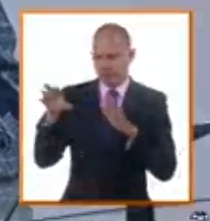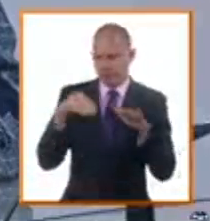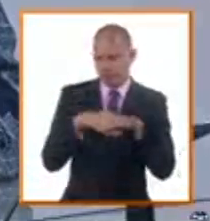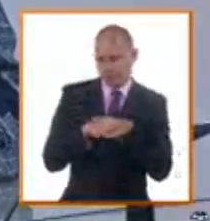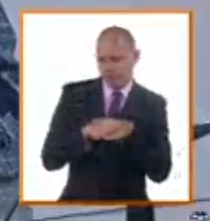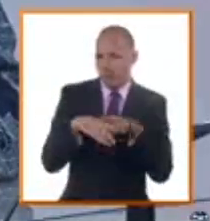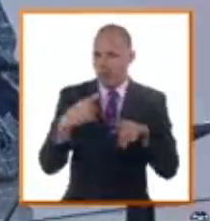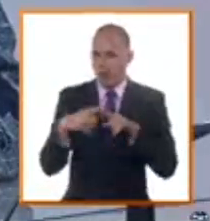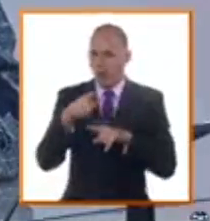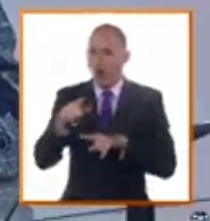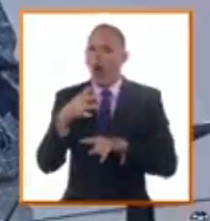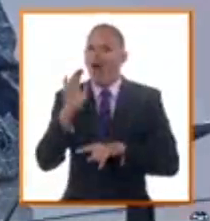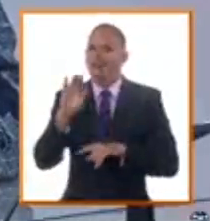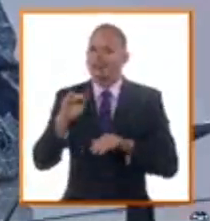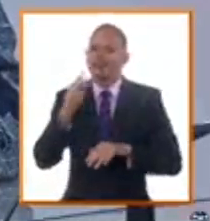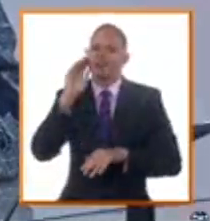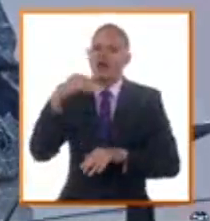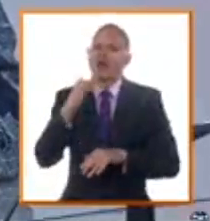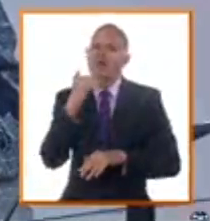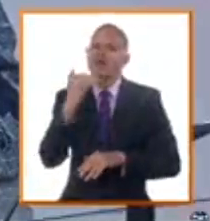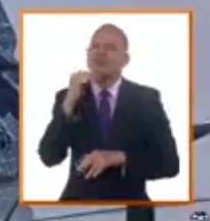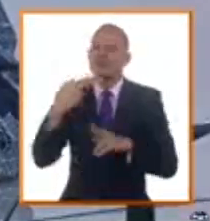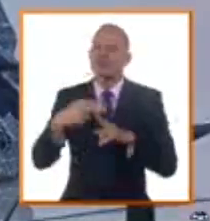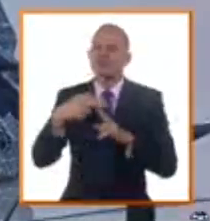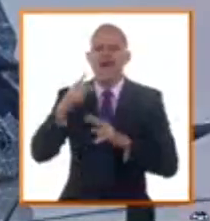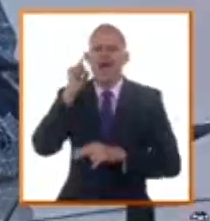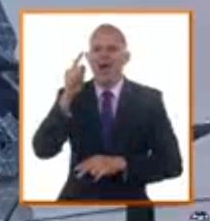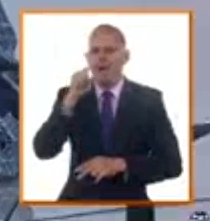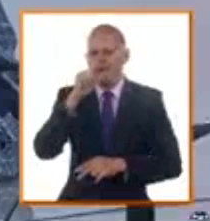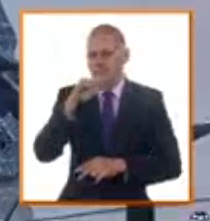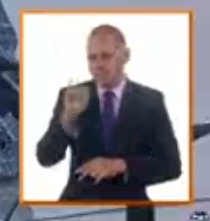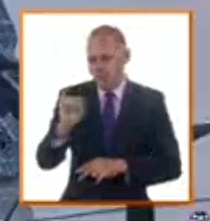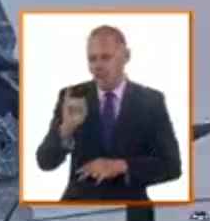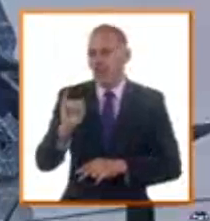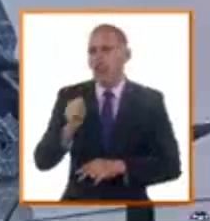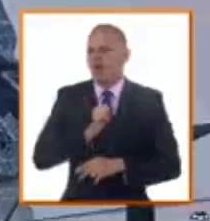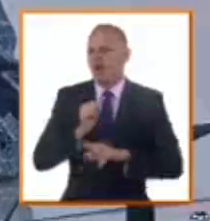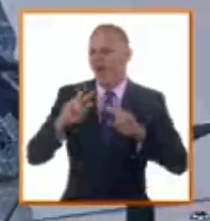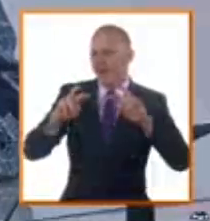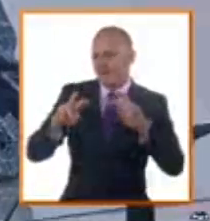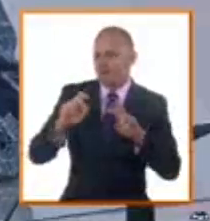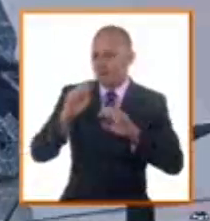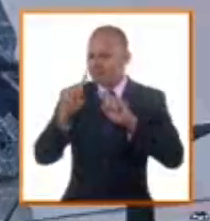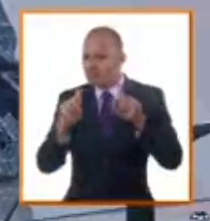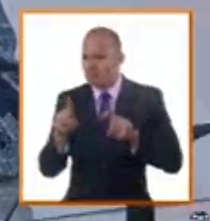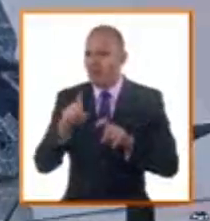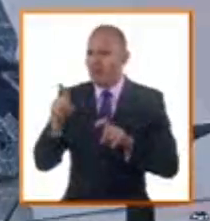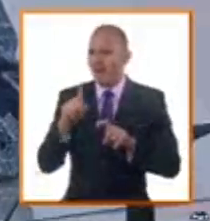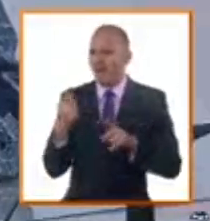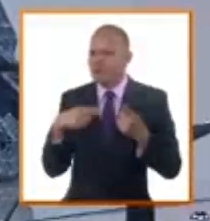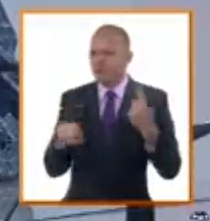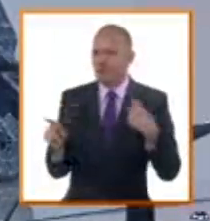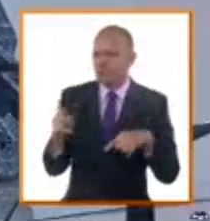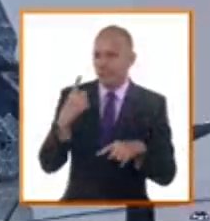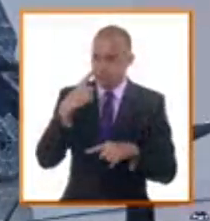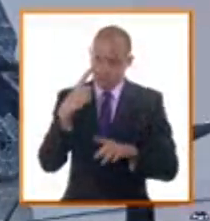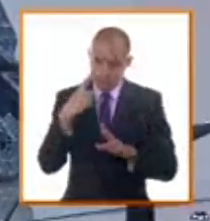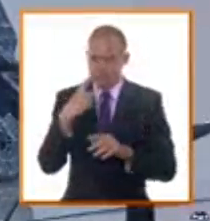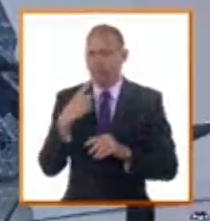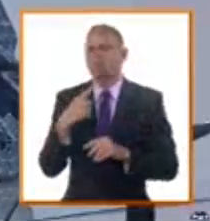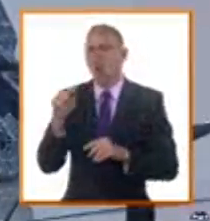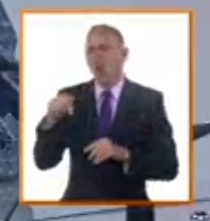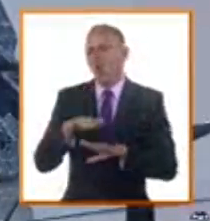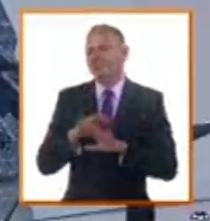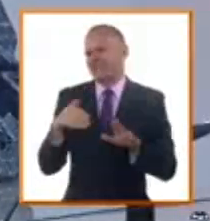obstruyó los esfuerzos del FBI para investigar. El lunes, Trump abandonó, es decir, hoy, abandonó su club de golf en Bedminster, en